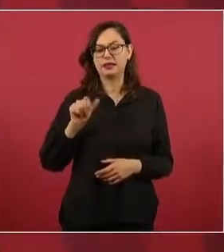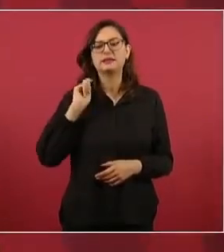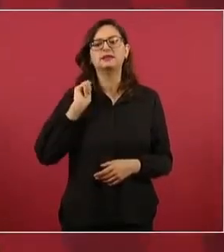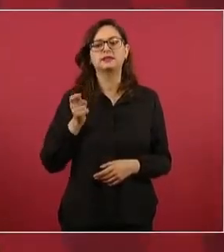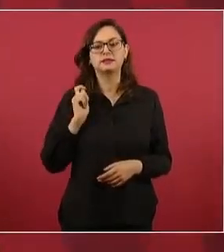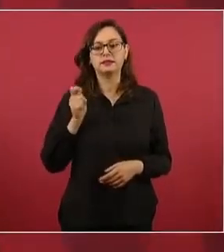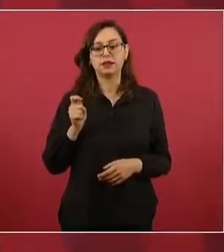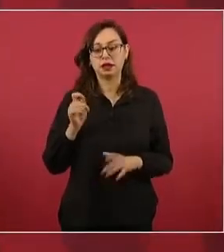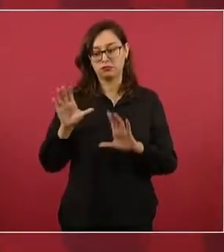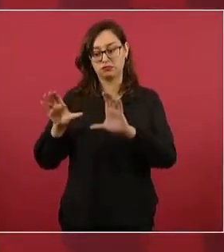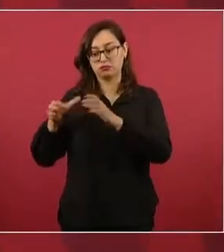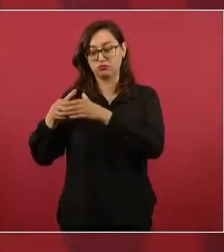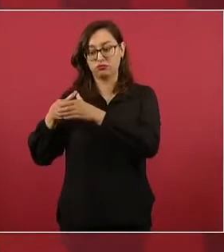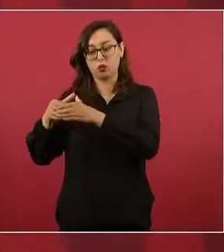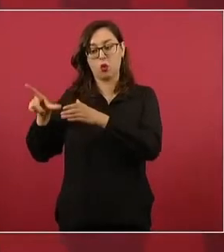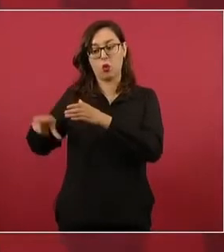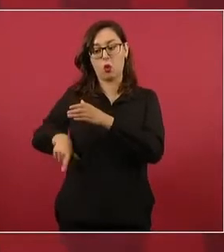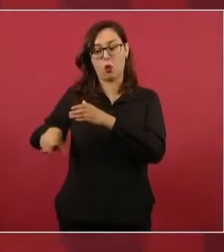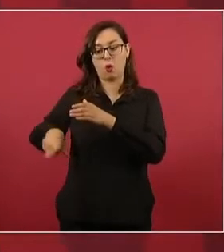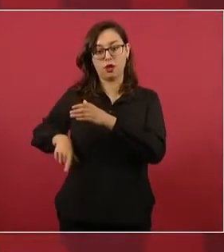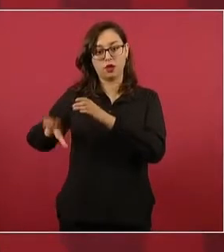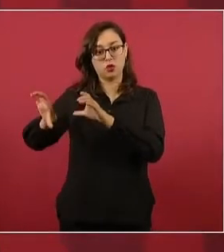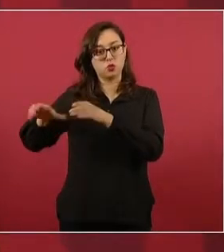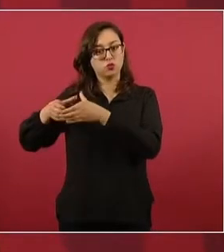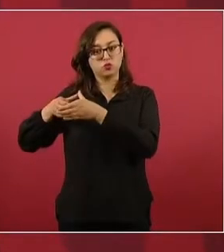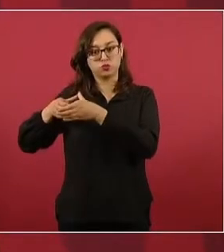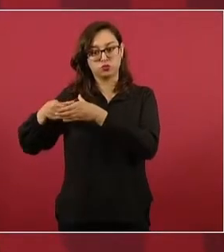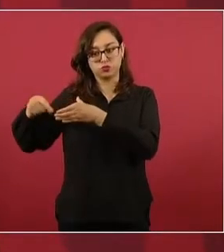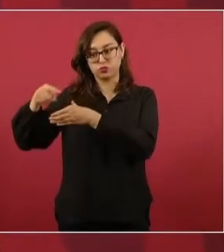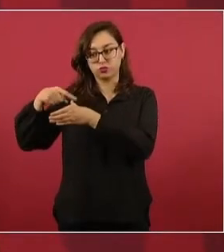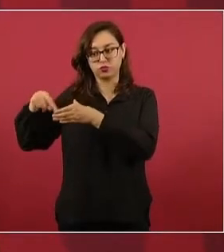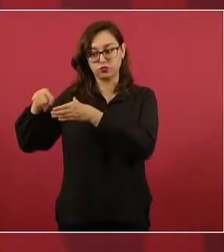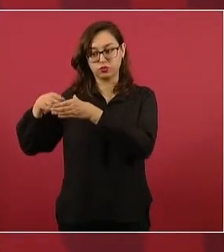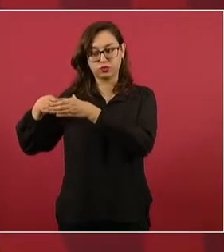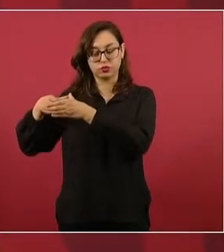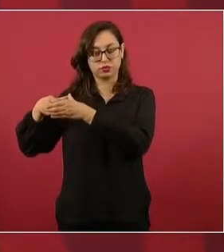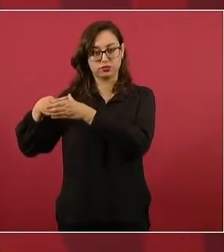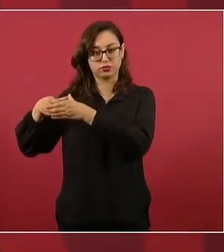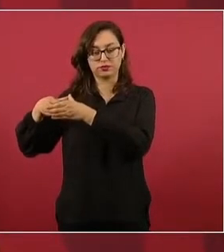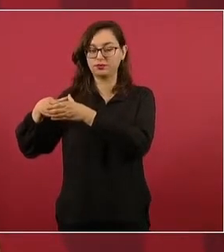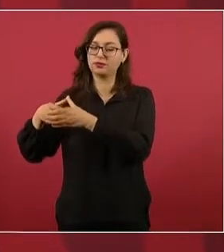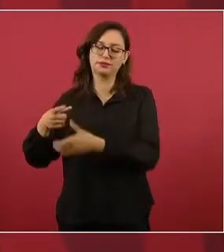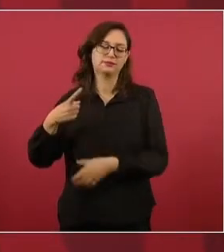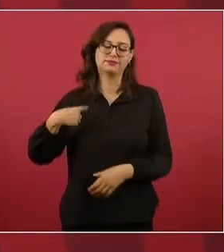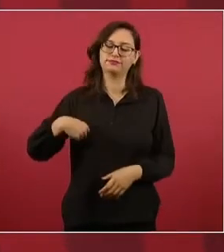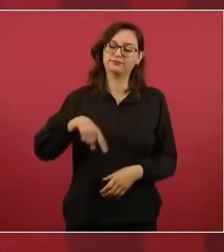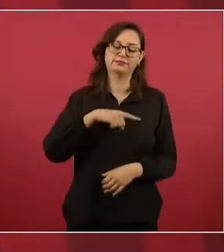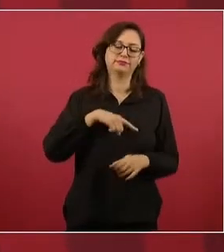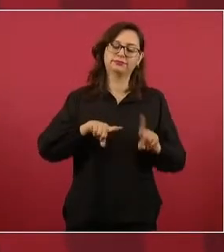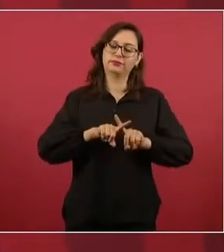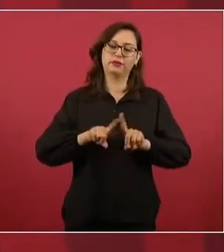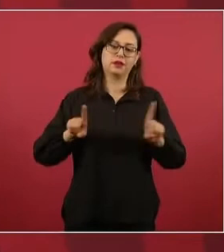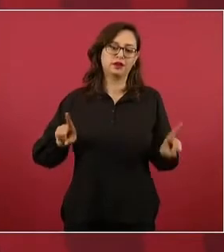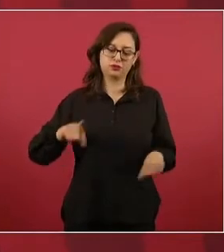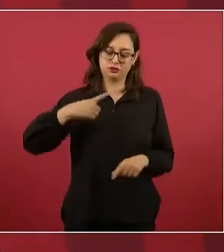Entonces nosotros aspiramos a que en México haya